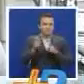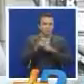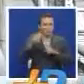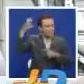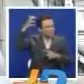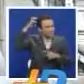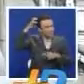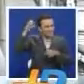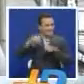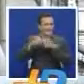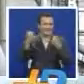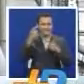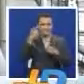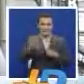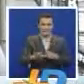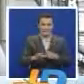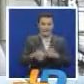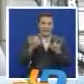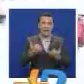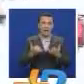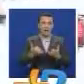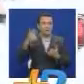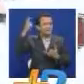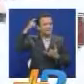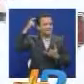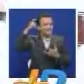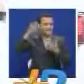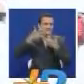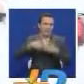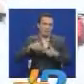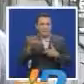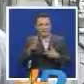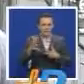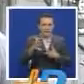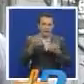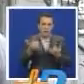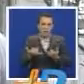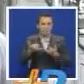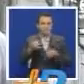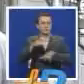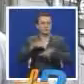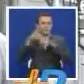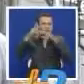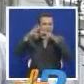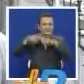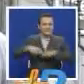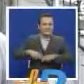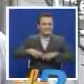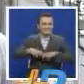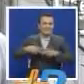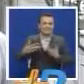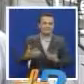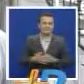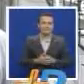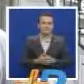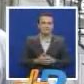en ese momento se le diagnosticó un trauma craneoencefálico moderado. Tiene que valorarle los posibles